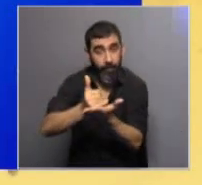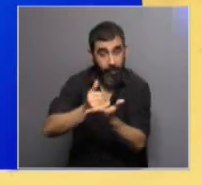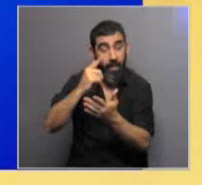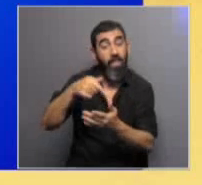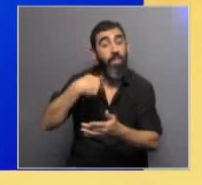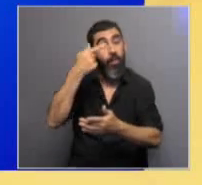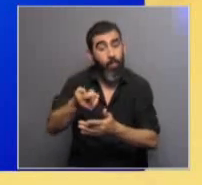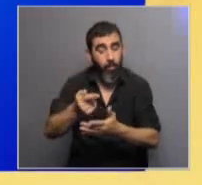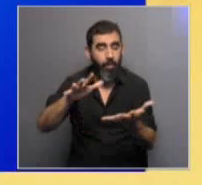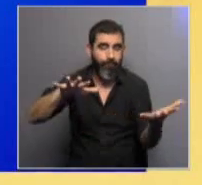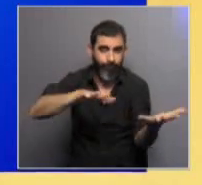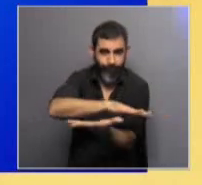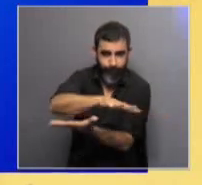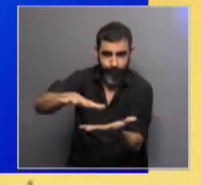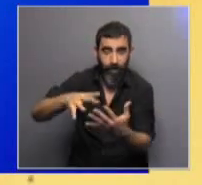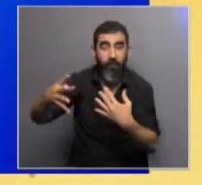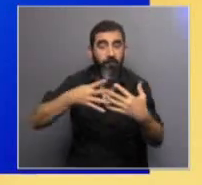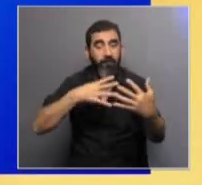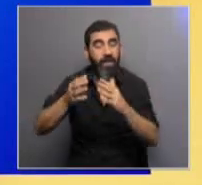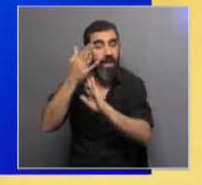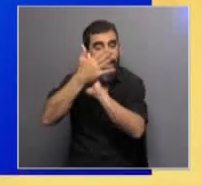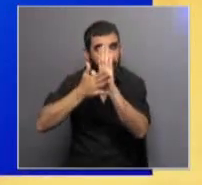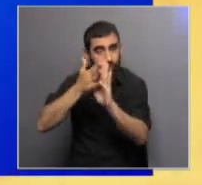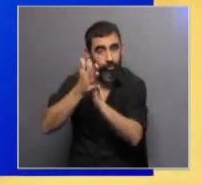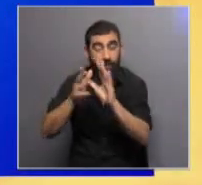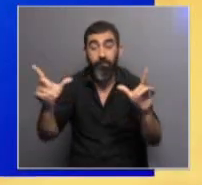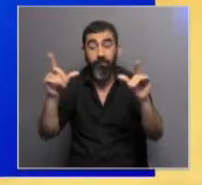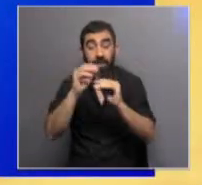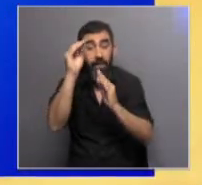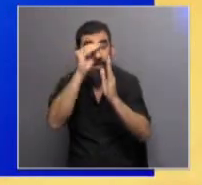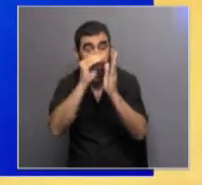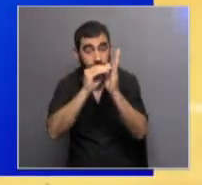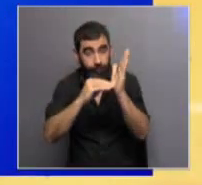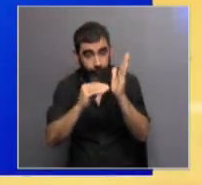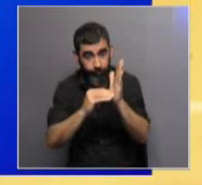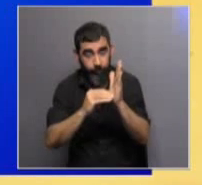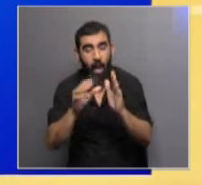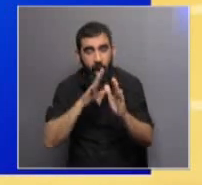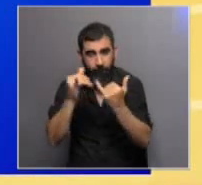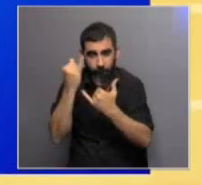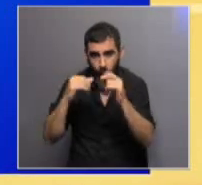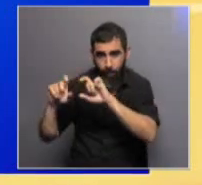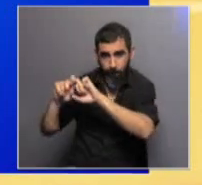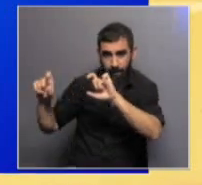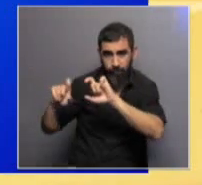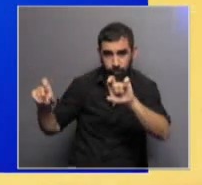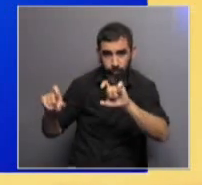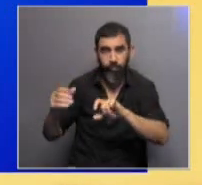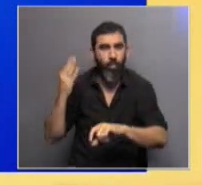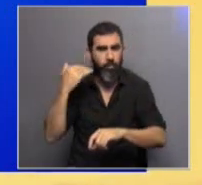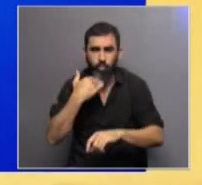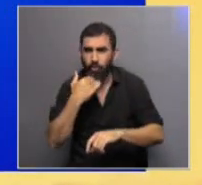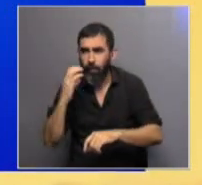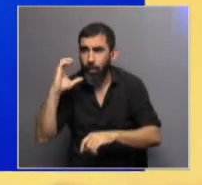generan el ámbito de la feria nacional están cerrando descripción en pantalla tienen los datos usted no sabe lo que es una ciencia